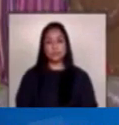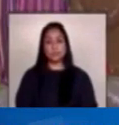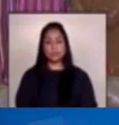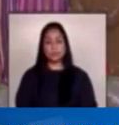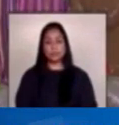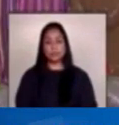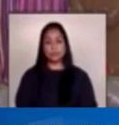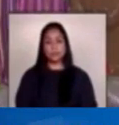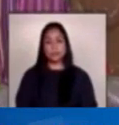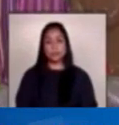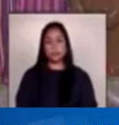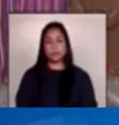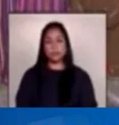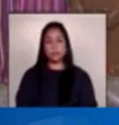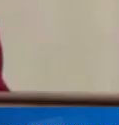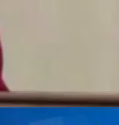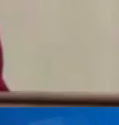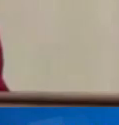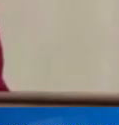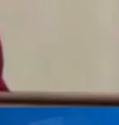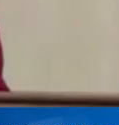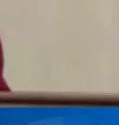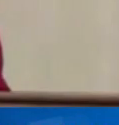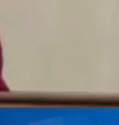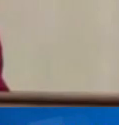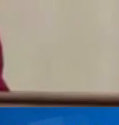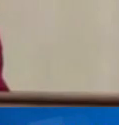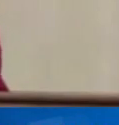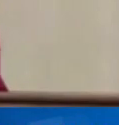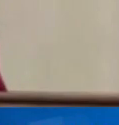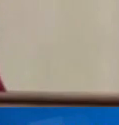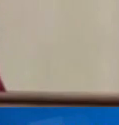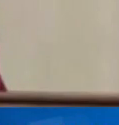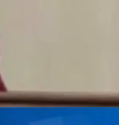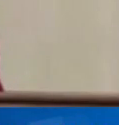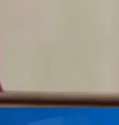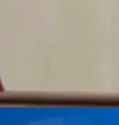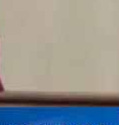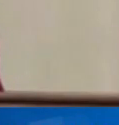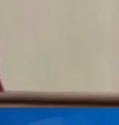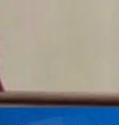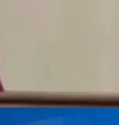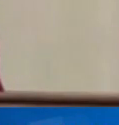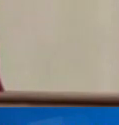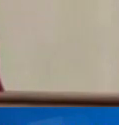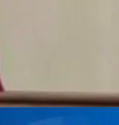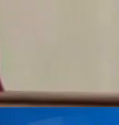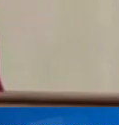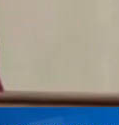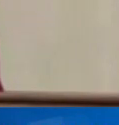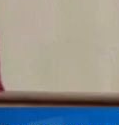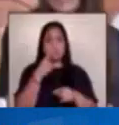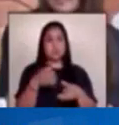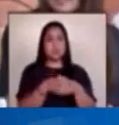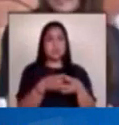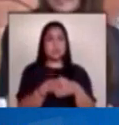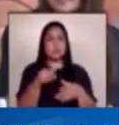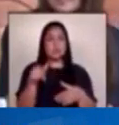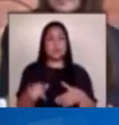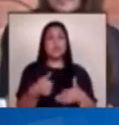escuchando porque el que no escucha no aprende el que no aprende no